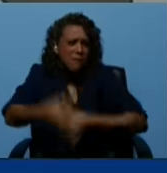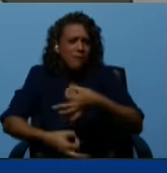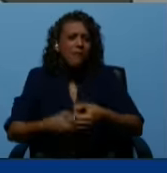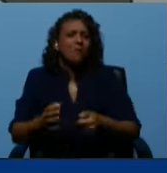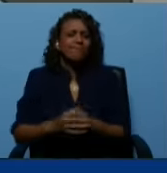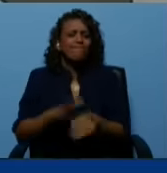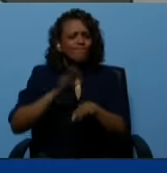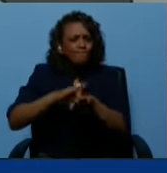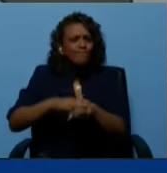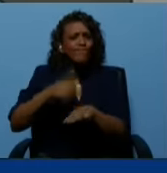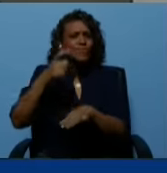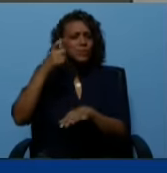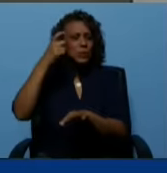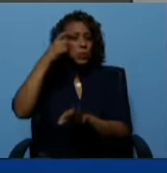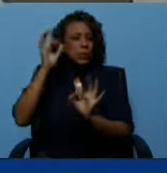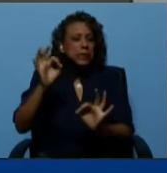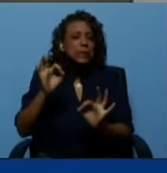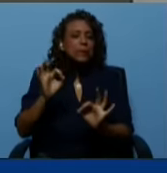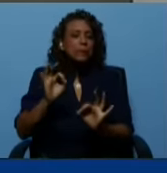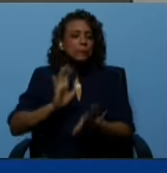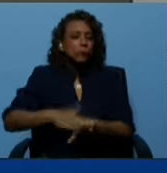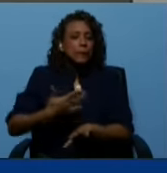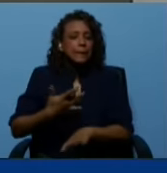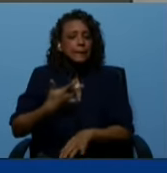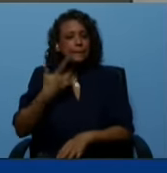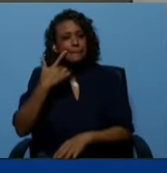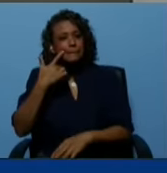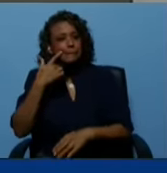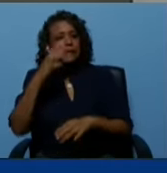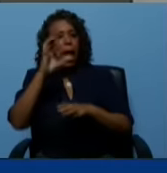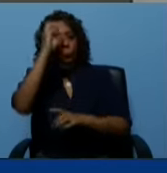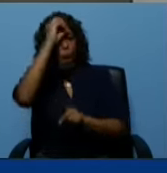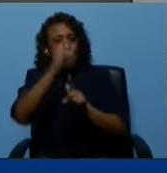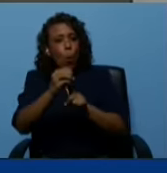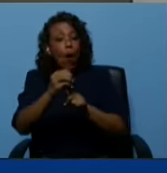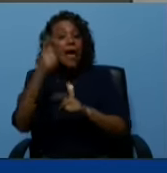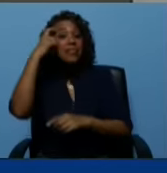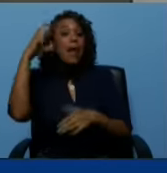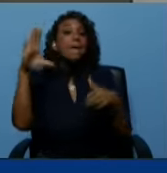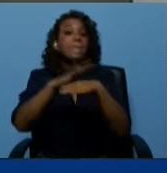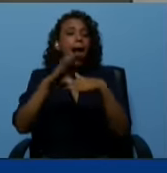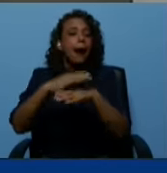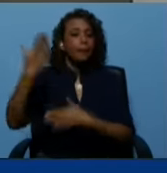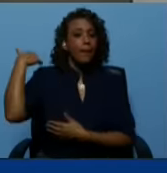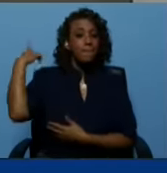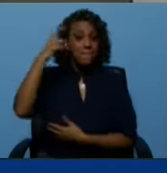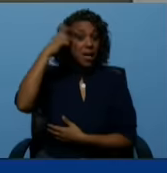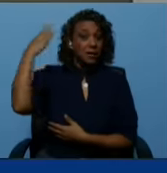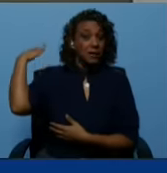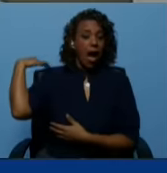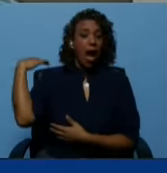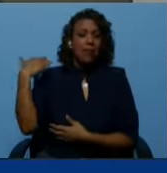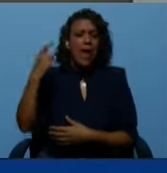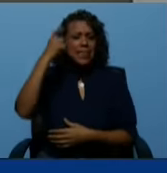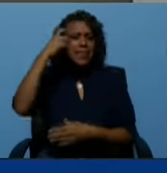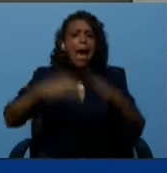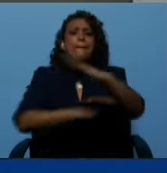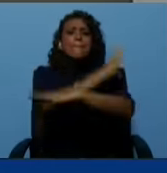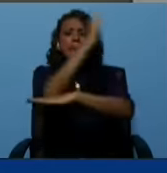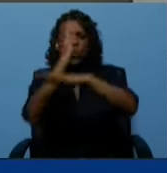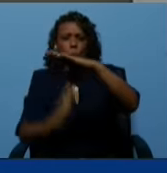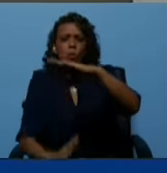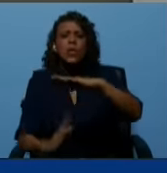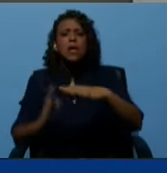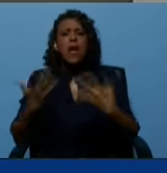lo dije porque el martes, al mediodía, hice los anuncios